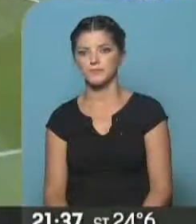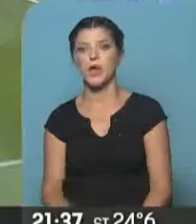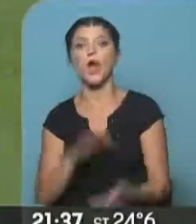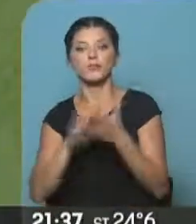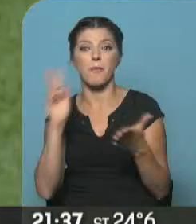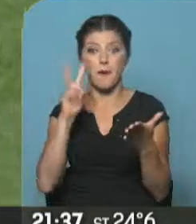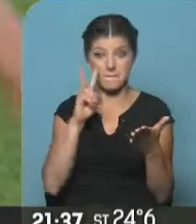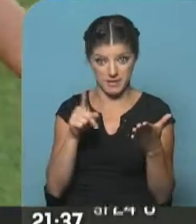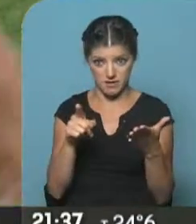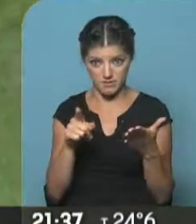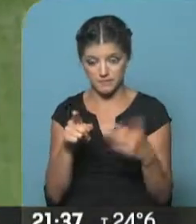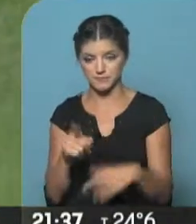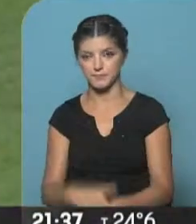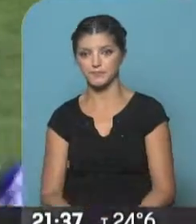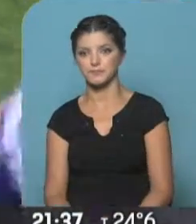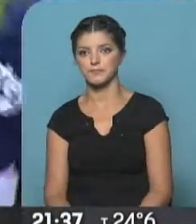clara